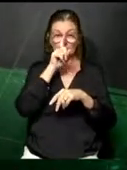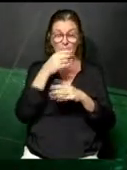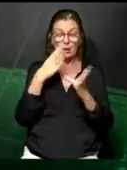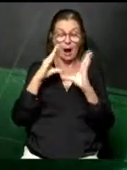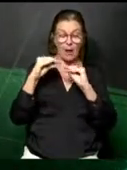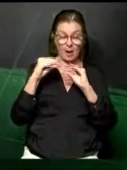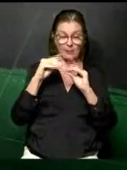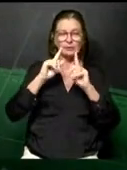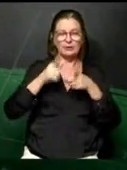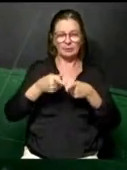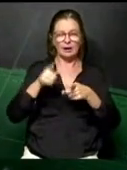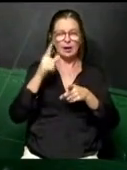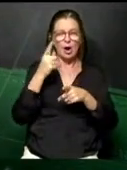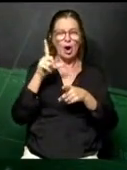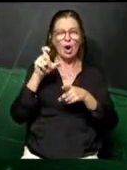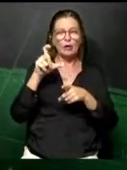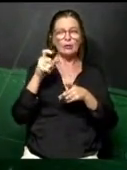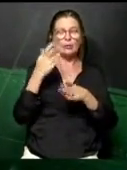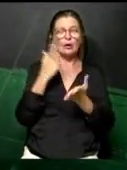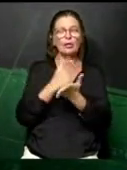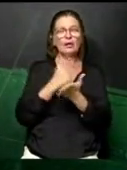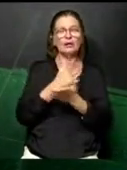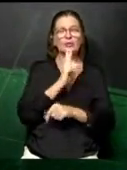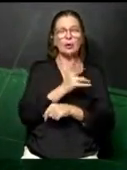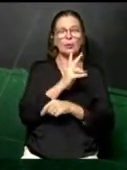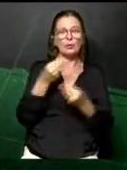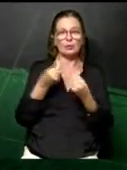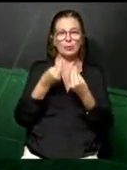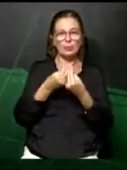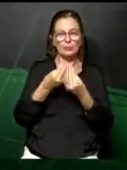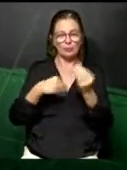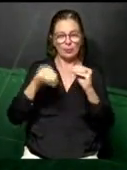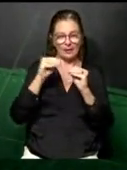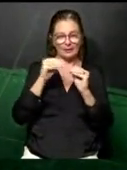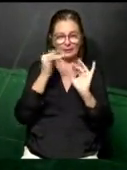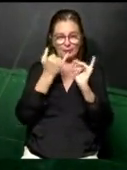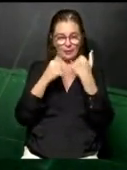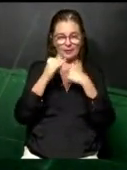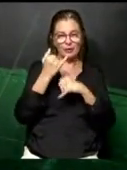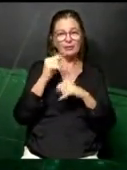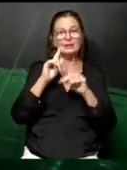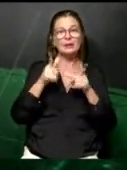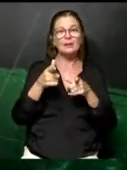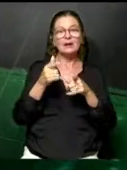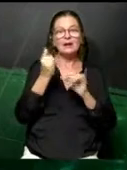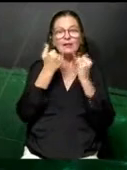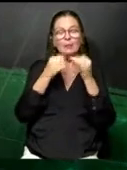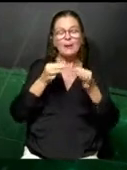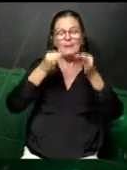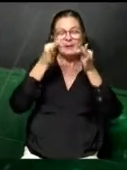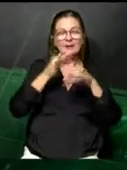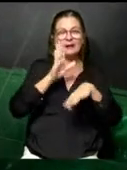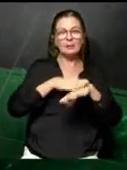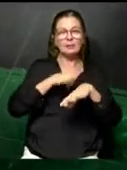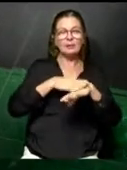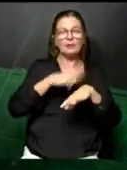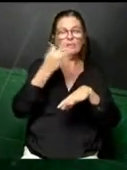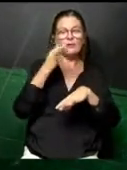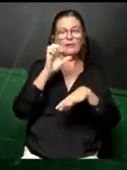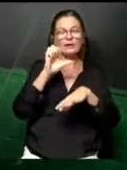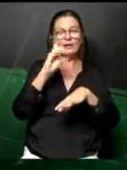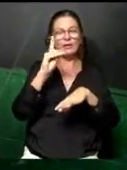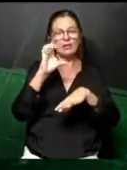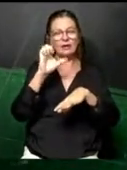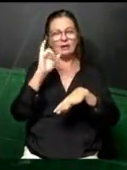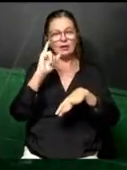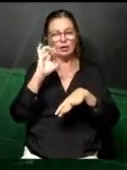hablamos también, obviamente, sobre derechos humanos y mucho, mucho más. También tendremos un informe especial a cargo de Federico Jurkovic, que tiene que ver